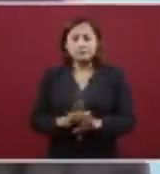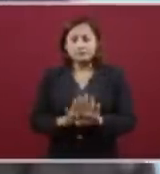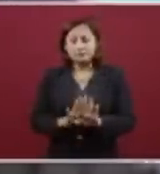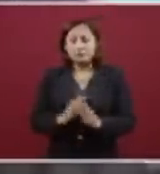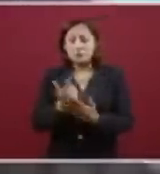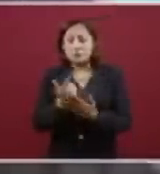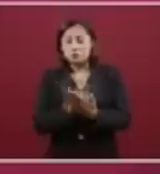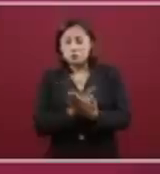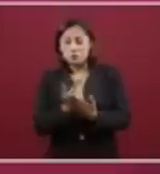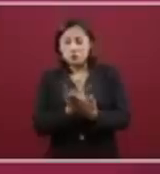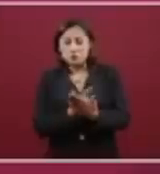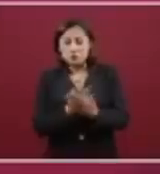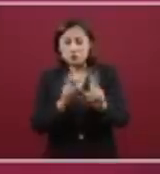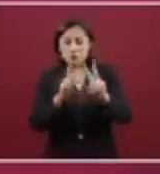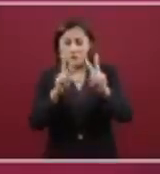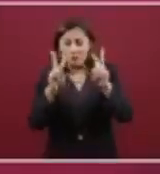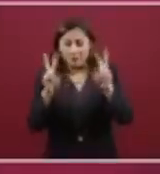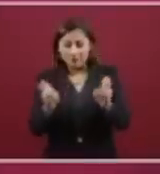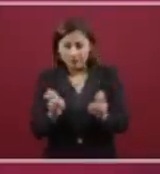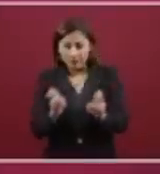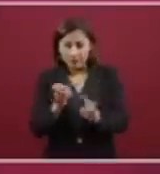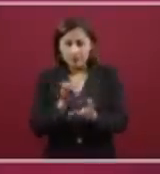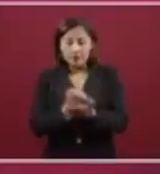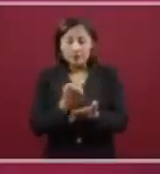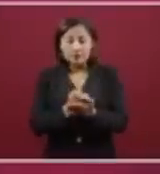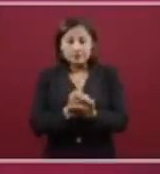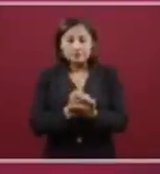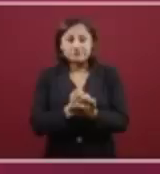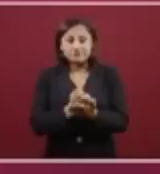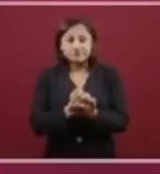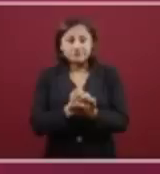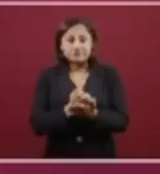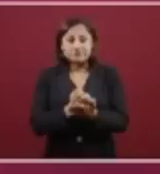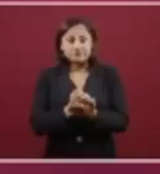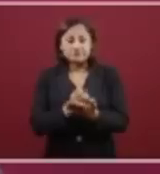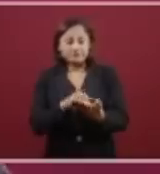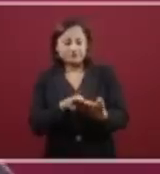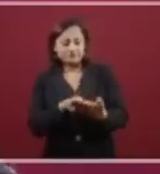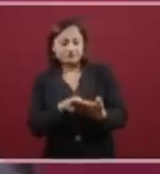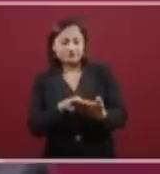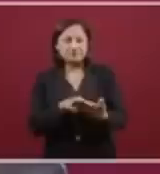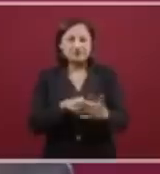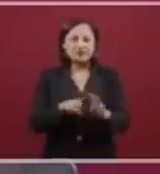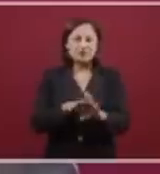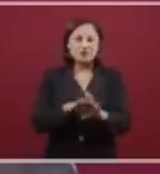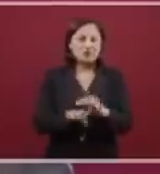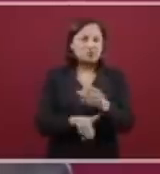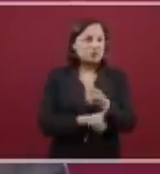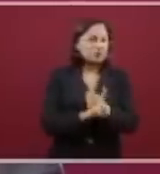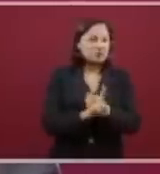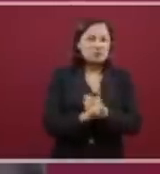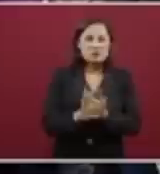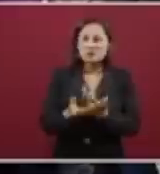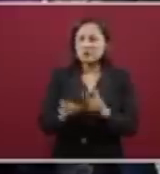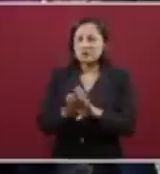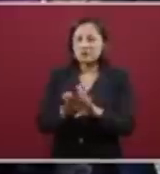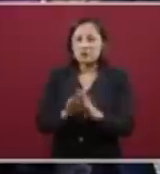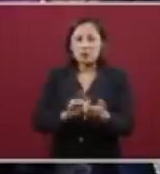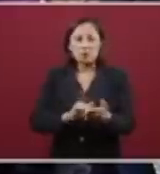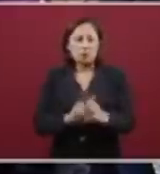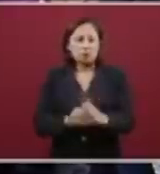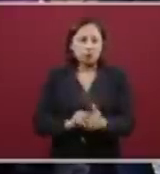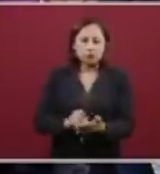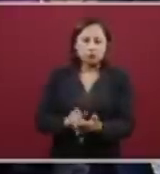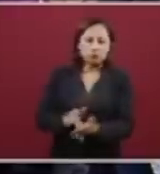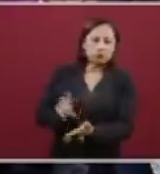no para ver cómo encontramos las formas pero sobre los problemas de costos y para completar